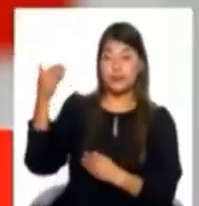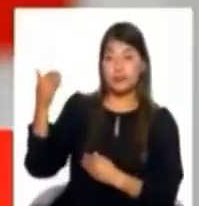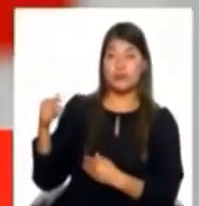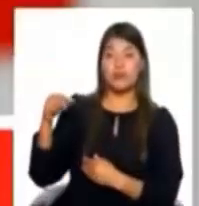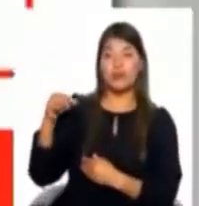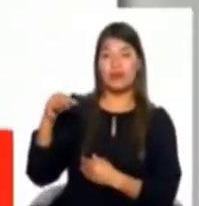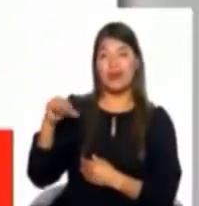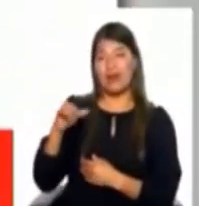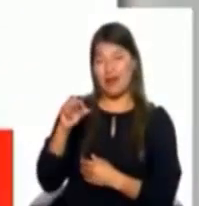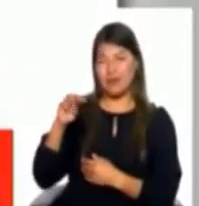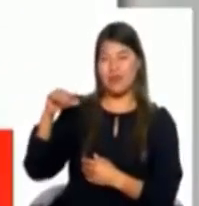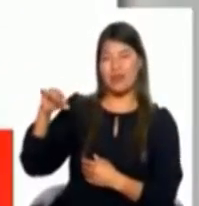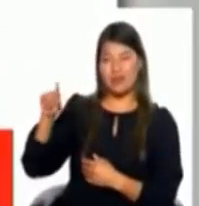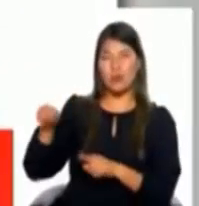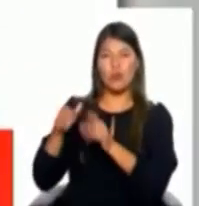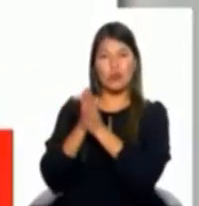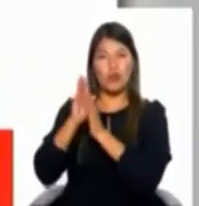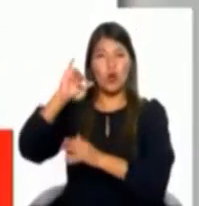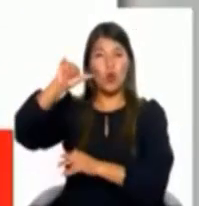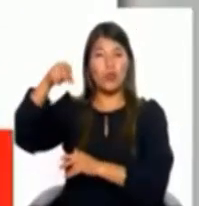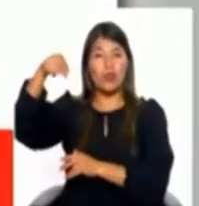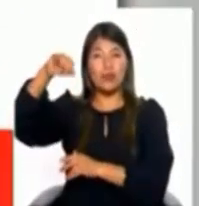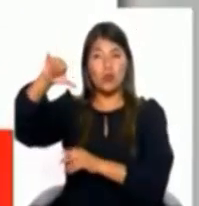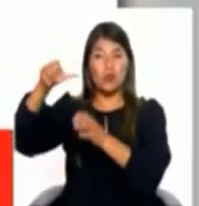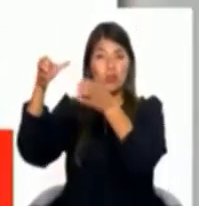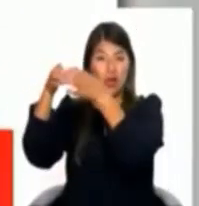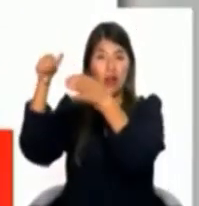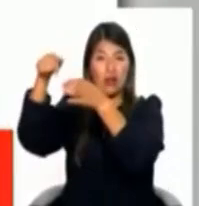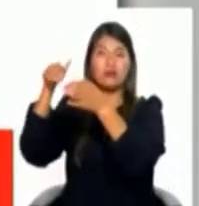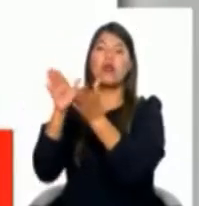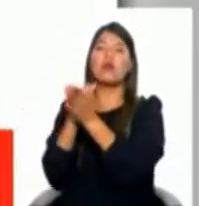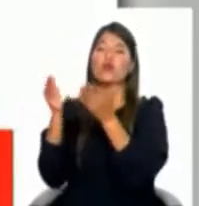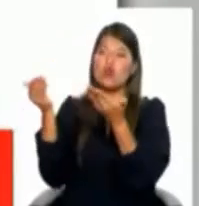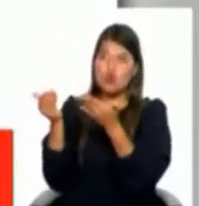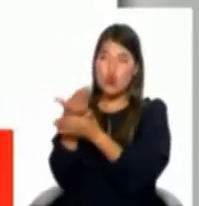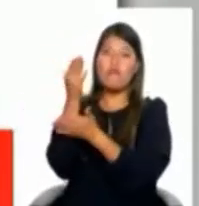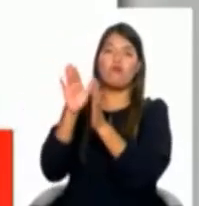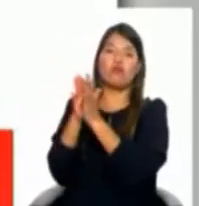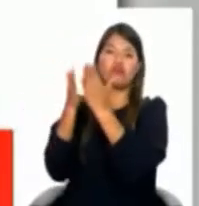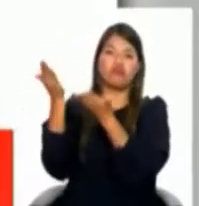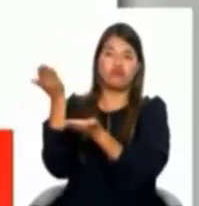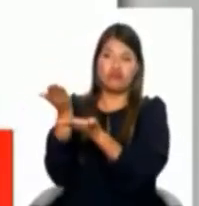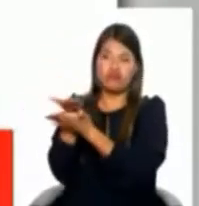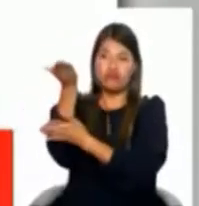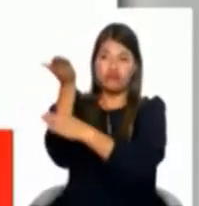pidió a la Junta Nacional de Justicia abrir un nuevo proceso disciplinario a la fiscal de la Nación